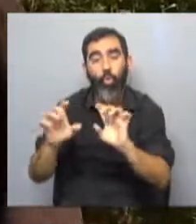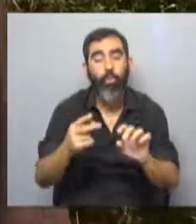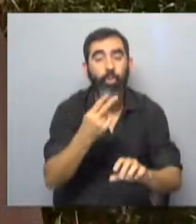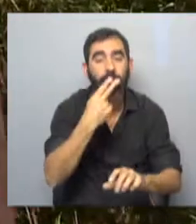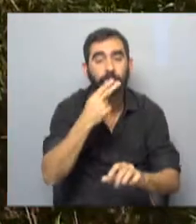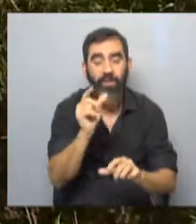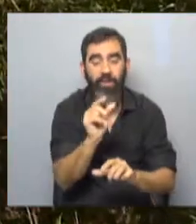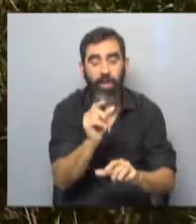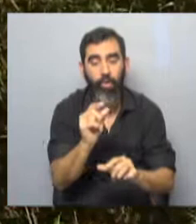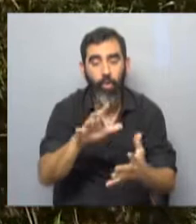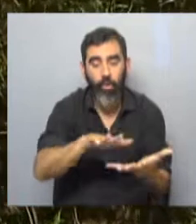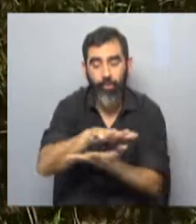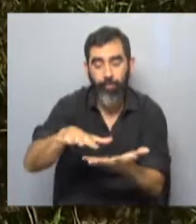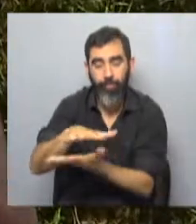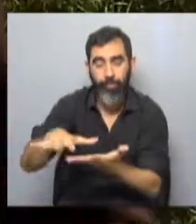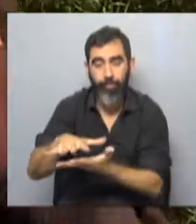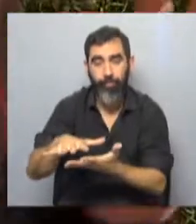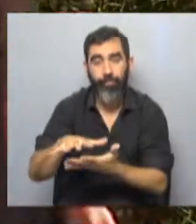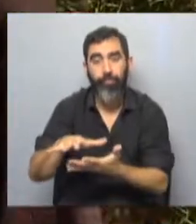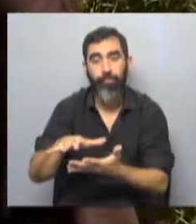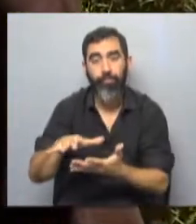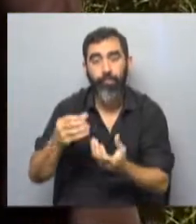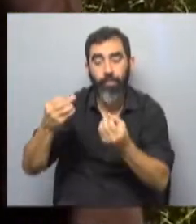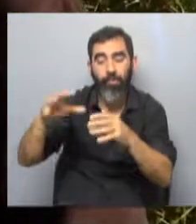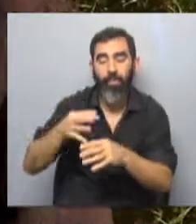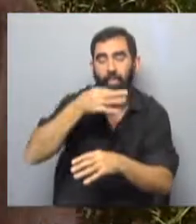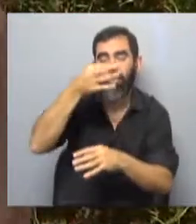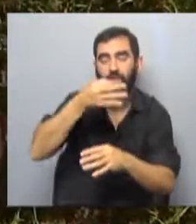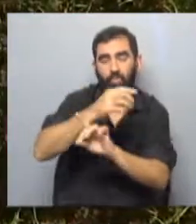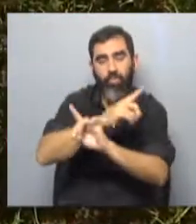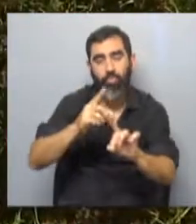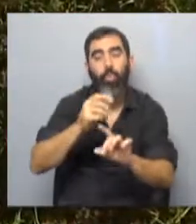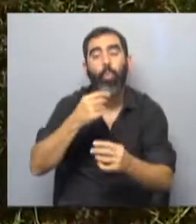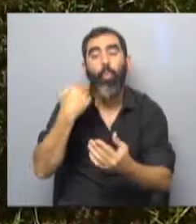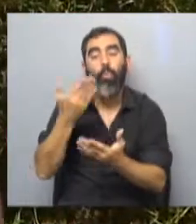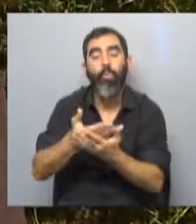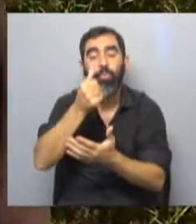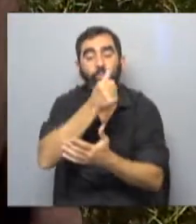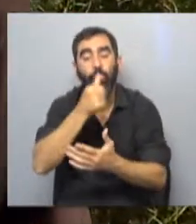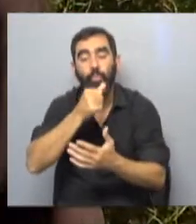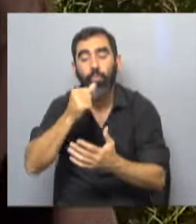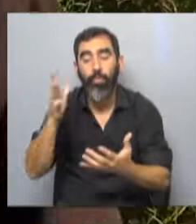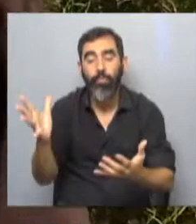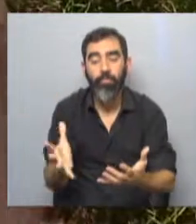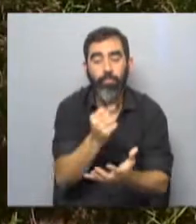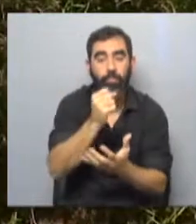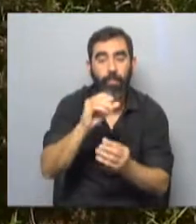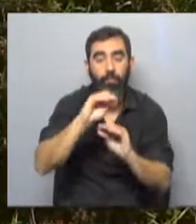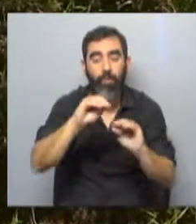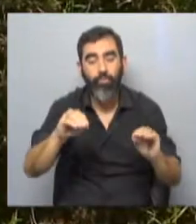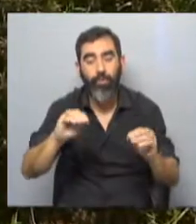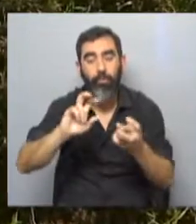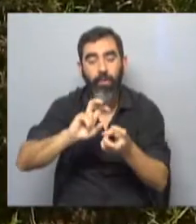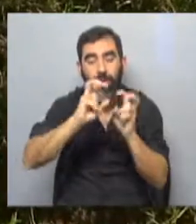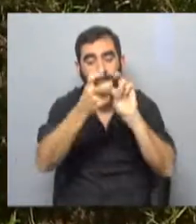colillas de cigarro en el ambiente desde la acción dejando de lado los discursos y planteando soluciones para poder recuperar este residuo y que se pueda